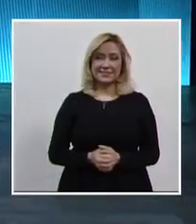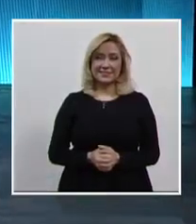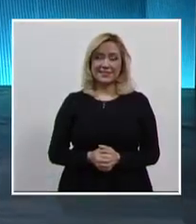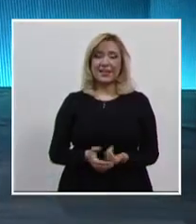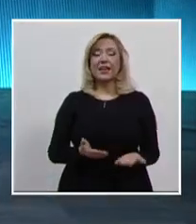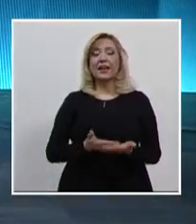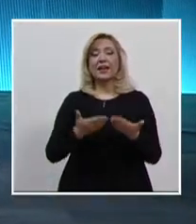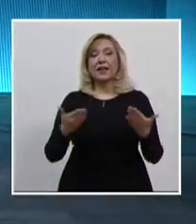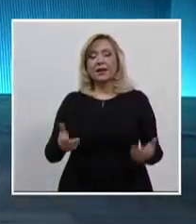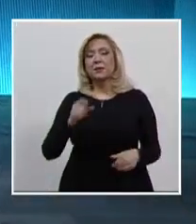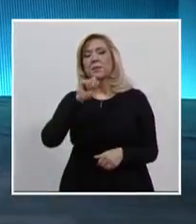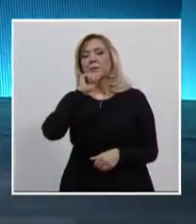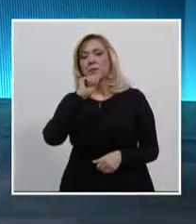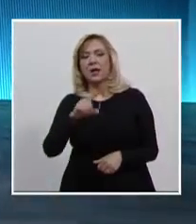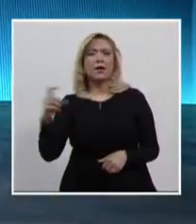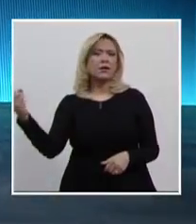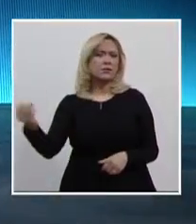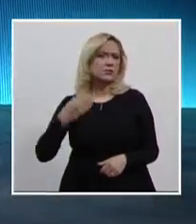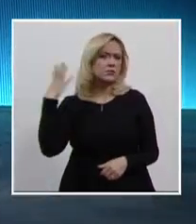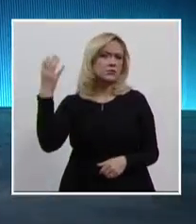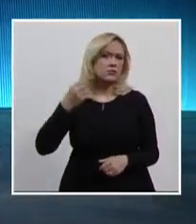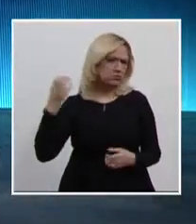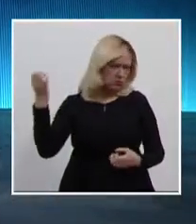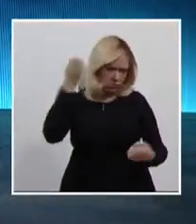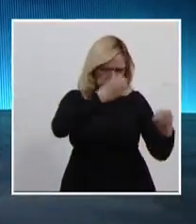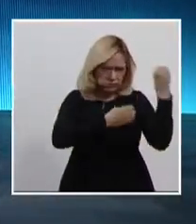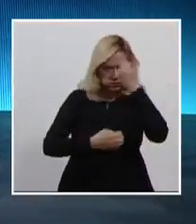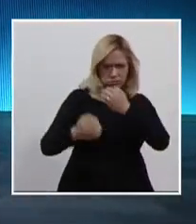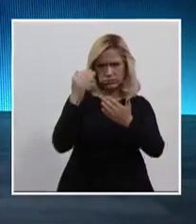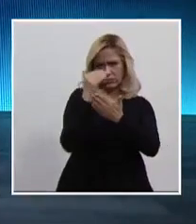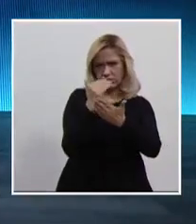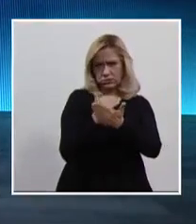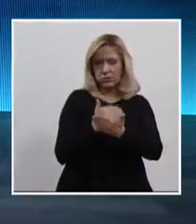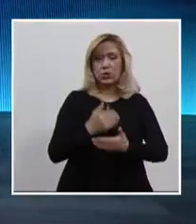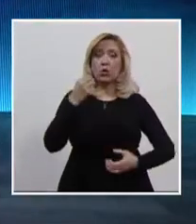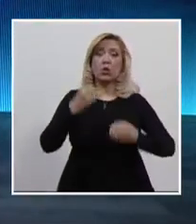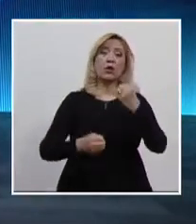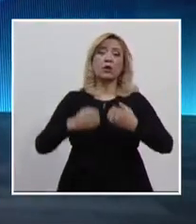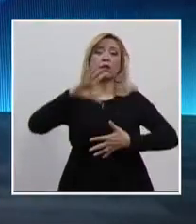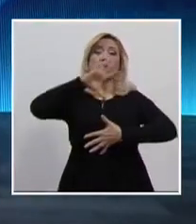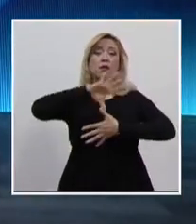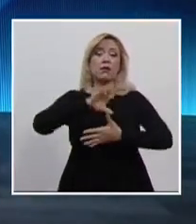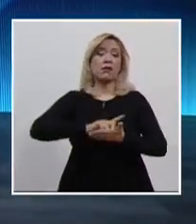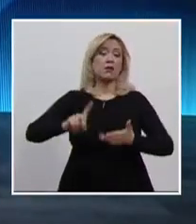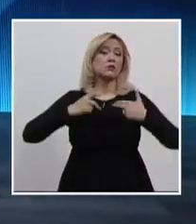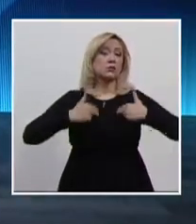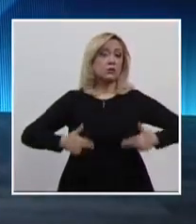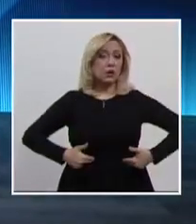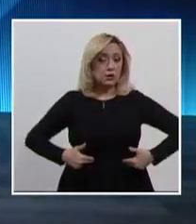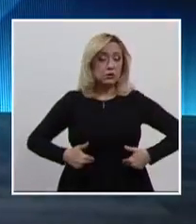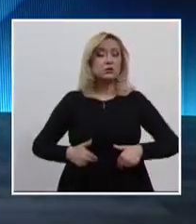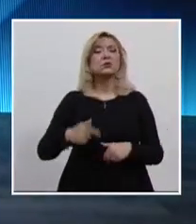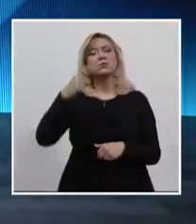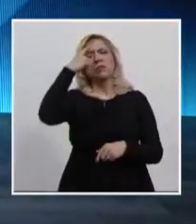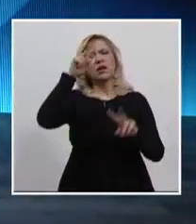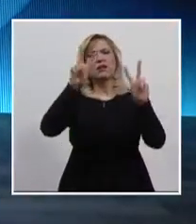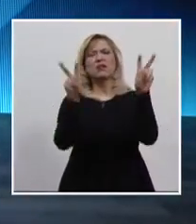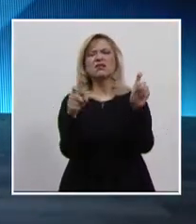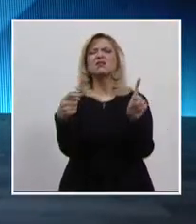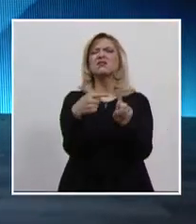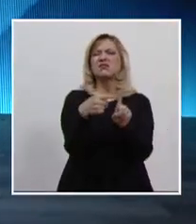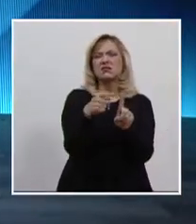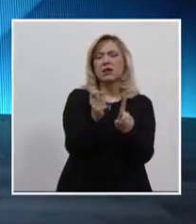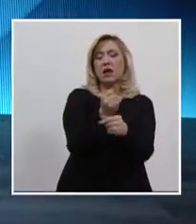En la UNAM también se llevó a cabo un foro en el que se analizaron los criterios establecidos por la Corte Interamericana de Derechos Humanos en materia también